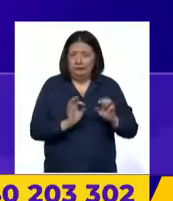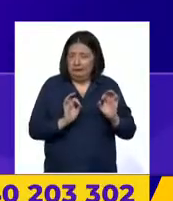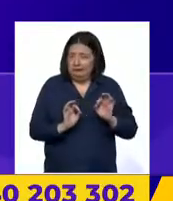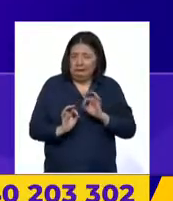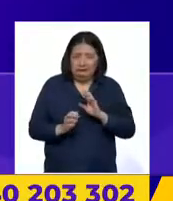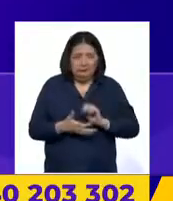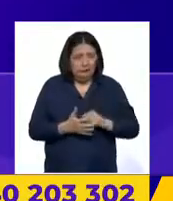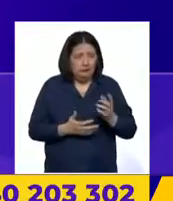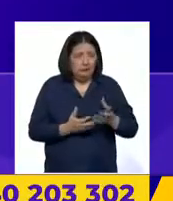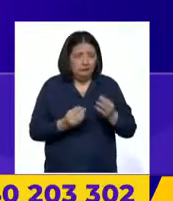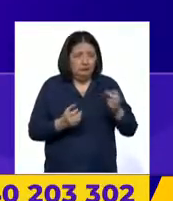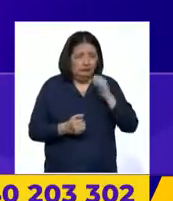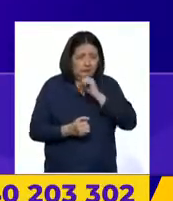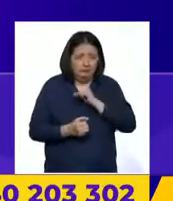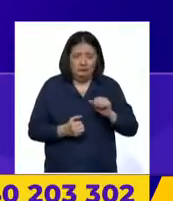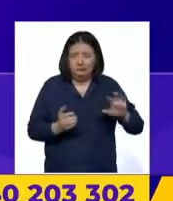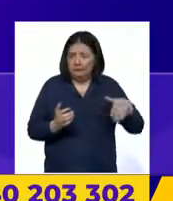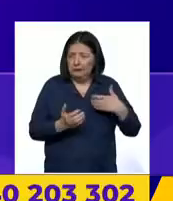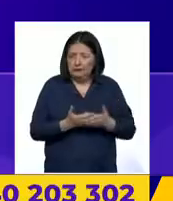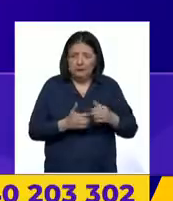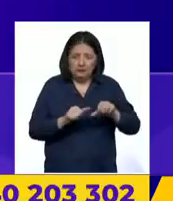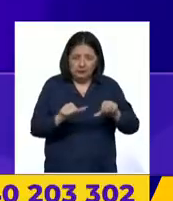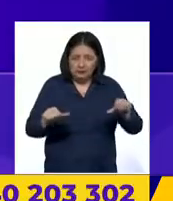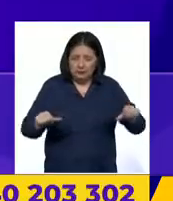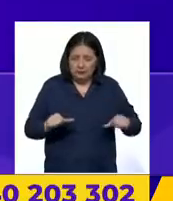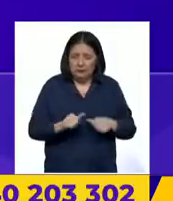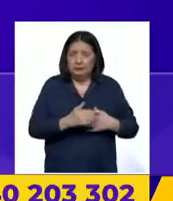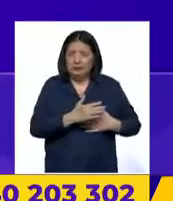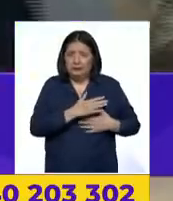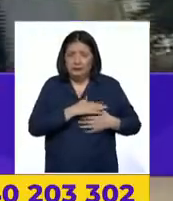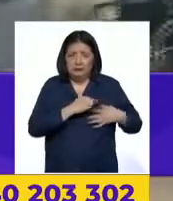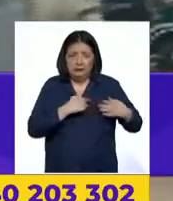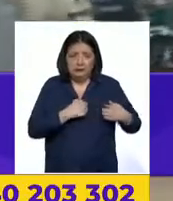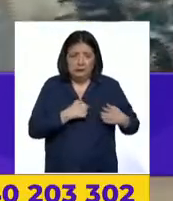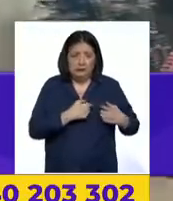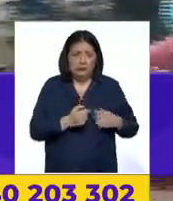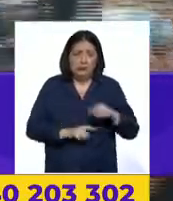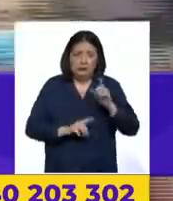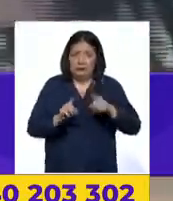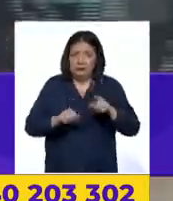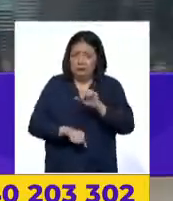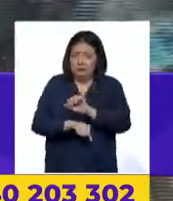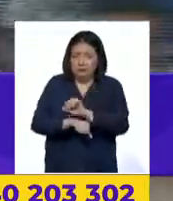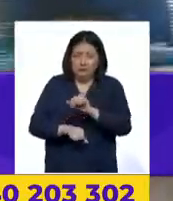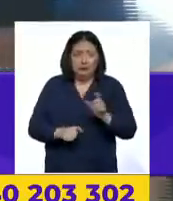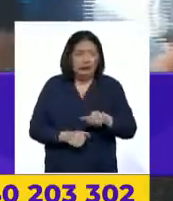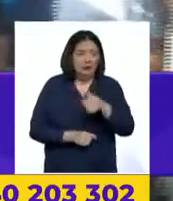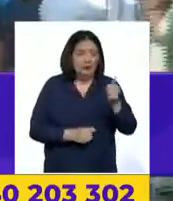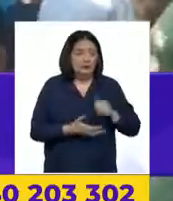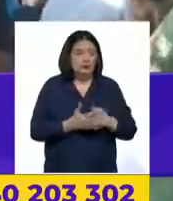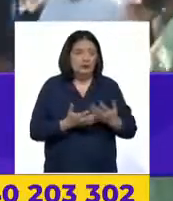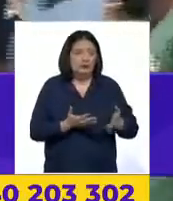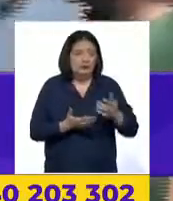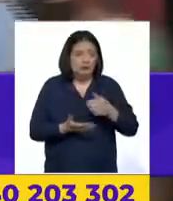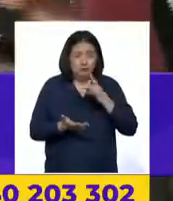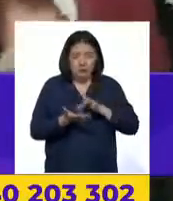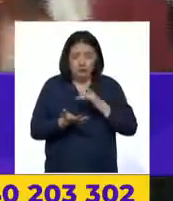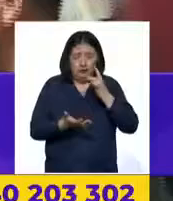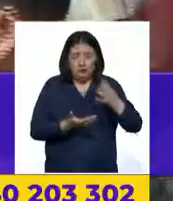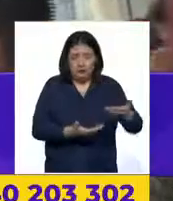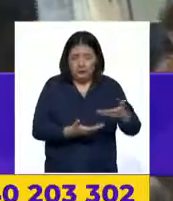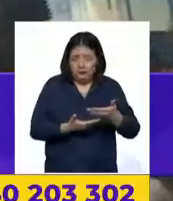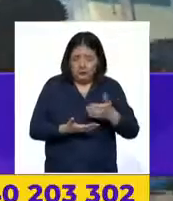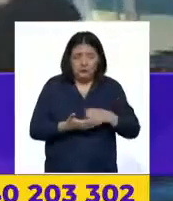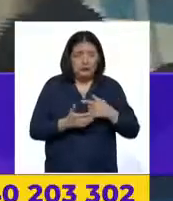la mayoría adultos mayores que llegan al área de cardiología, unos para sacar cita, otros para recoger su medicina.